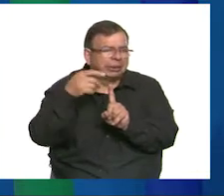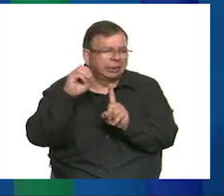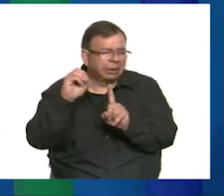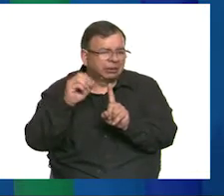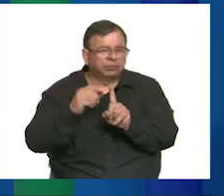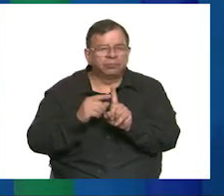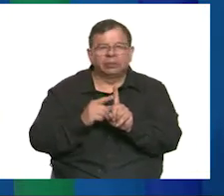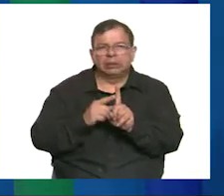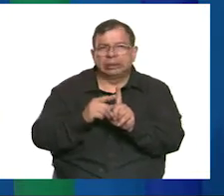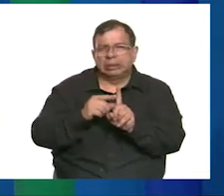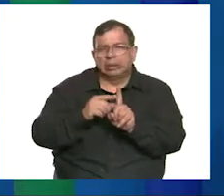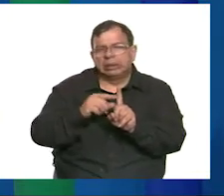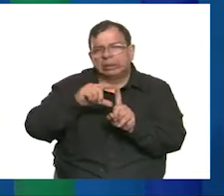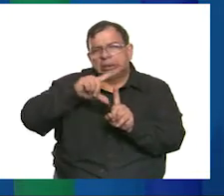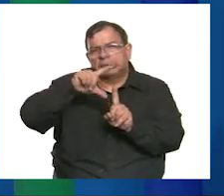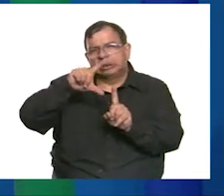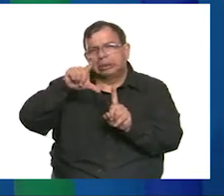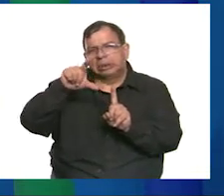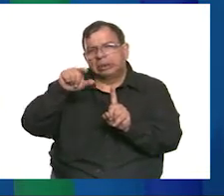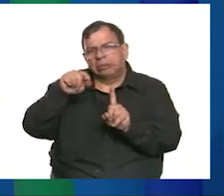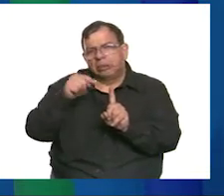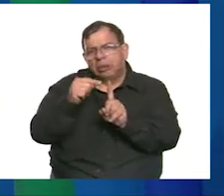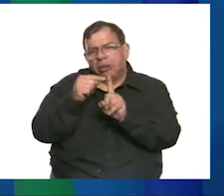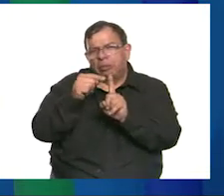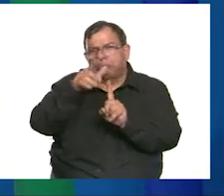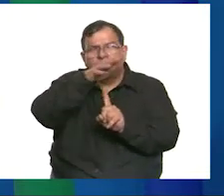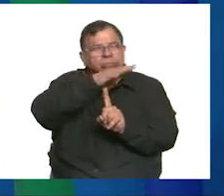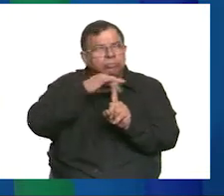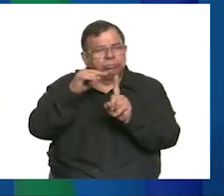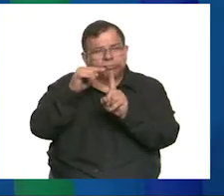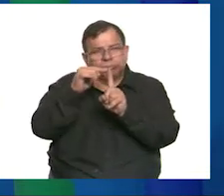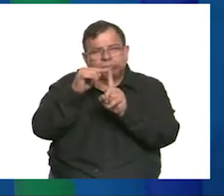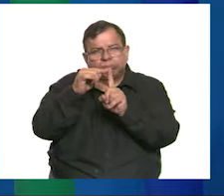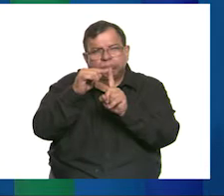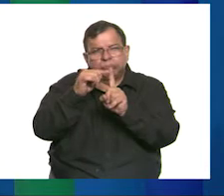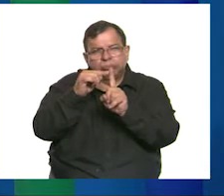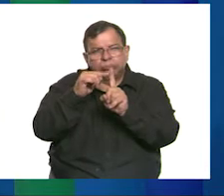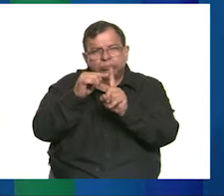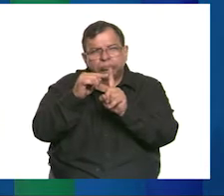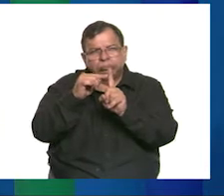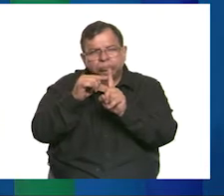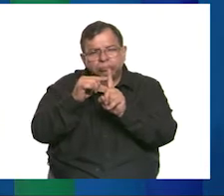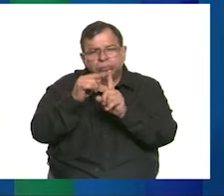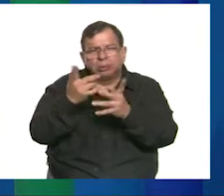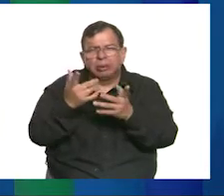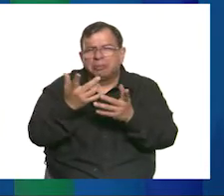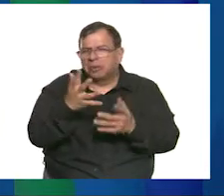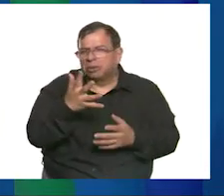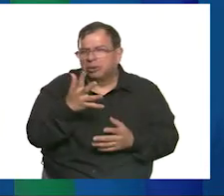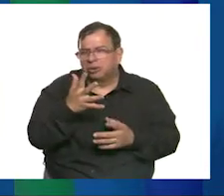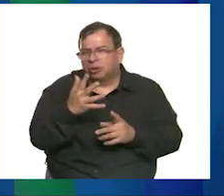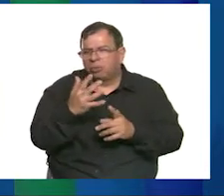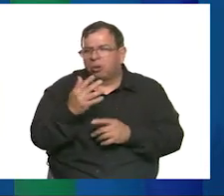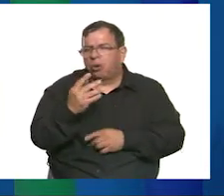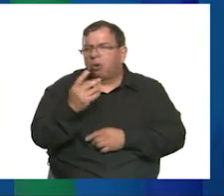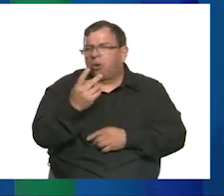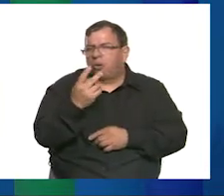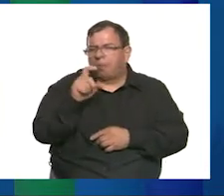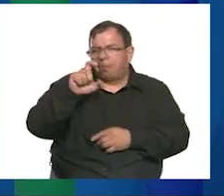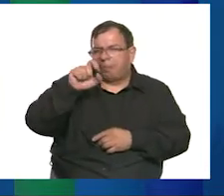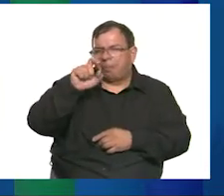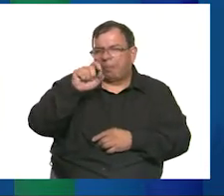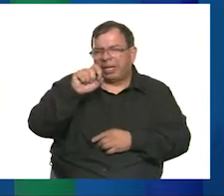y después de un rato cambiará la temperatura del ambiente. Consideremos como promedio 20 grados